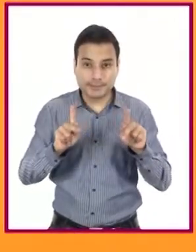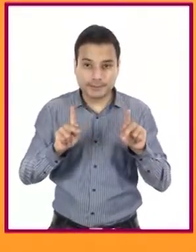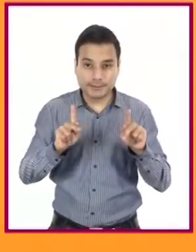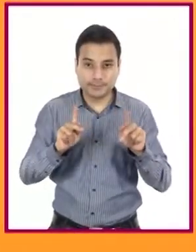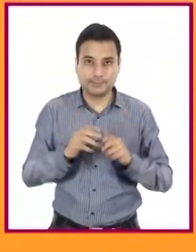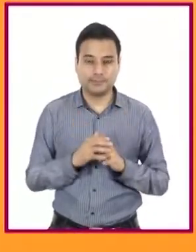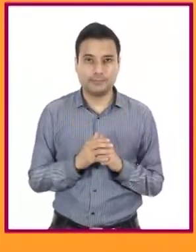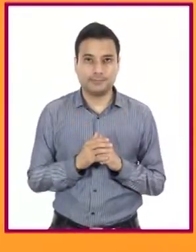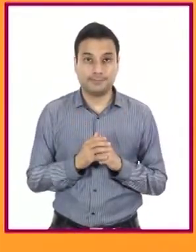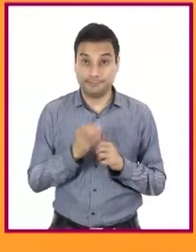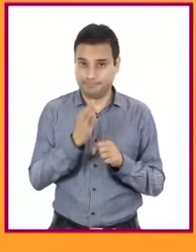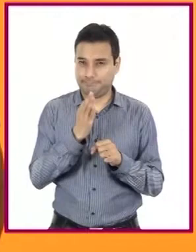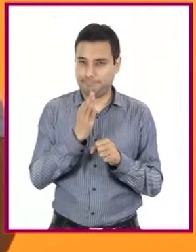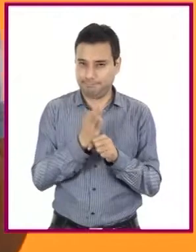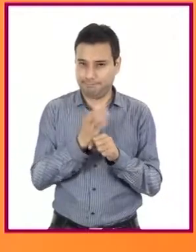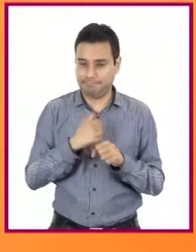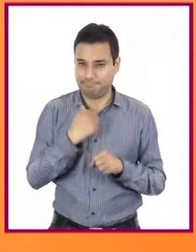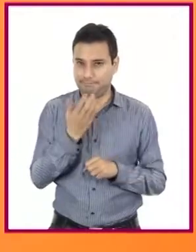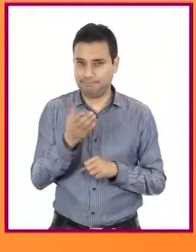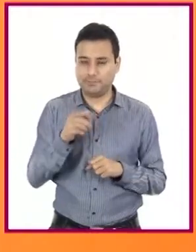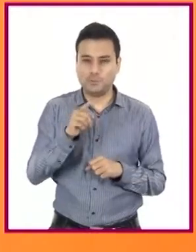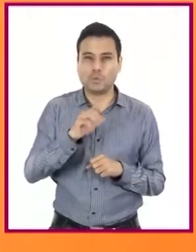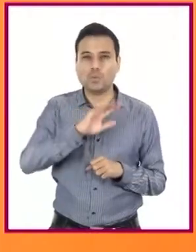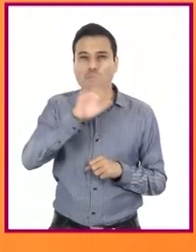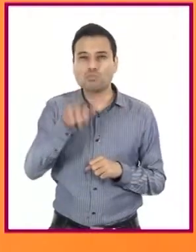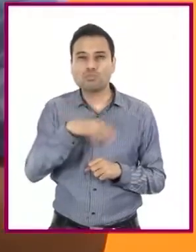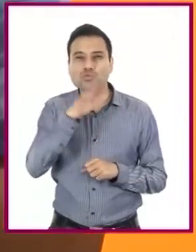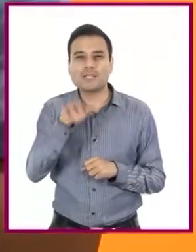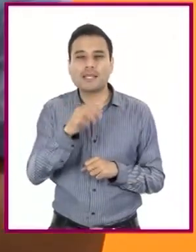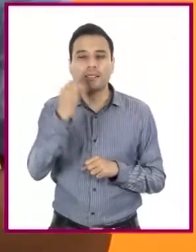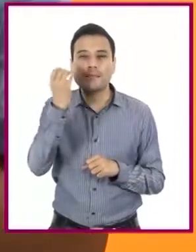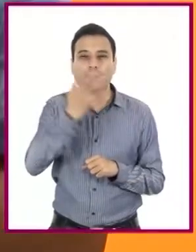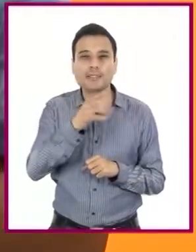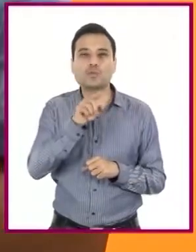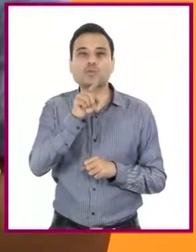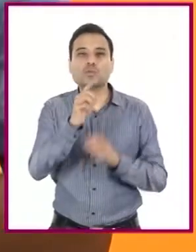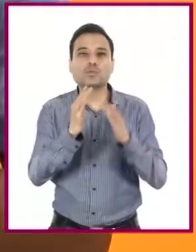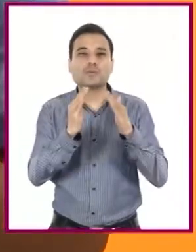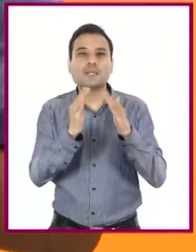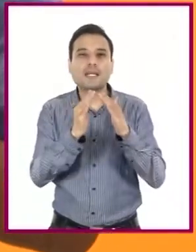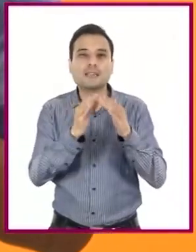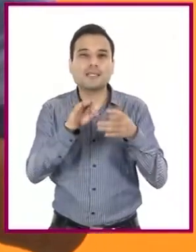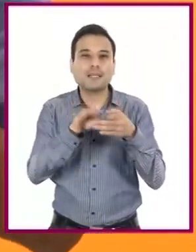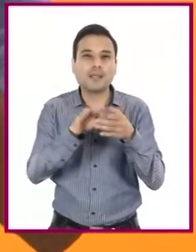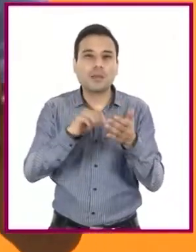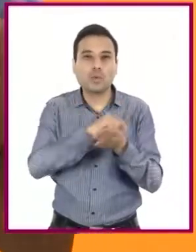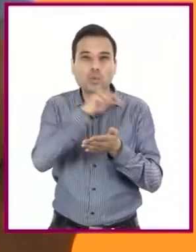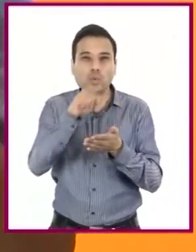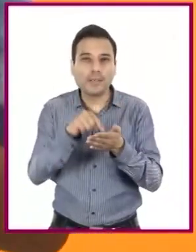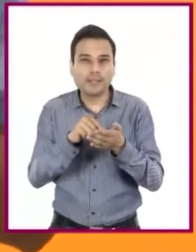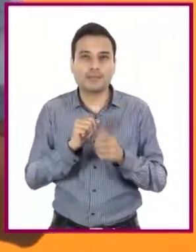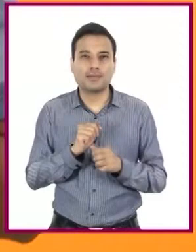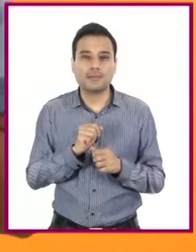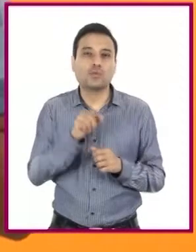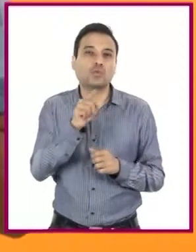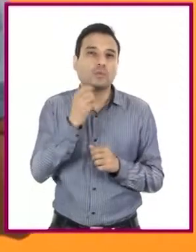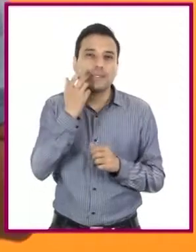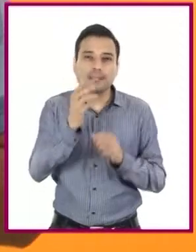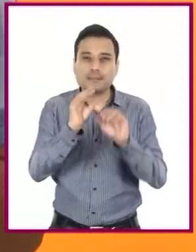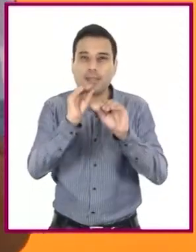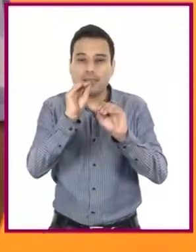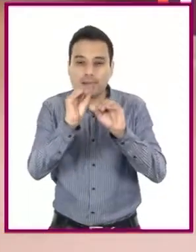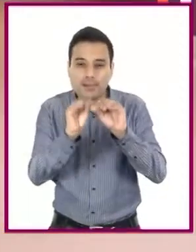sesión, les pediremos que busquen imágenes de algún espacio social cerca de su comunidad, que les gustaría intervenir con la imaginación,